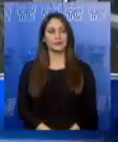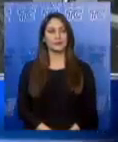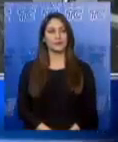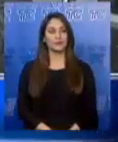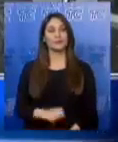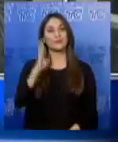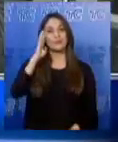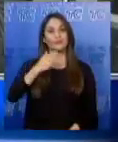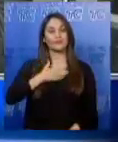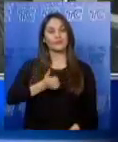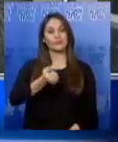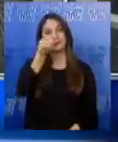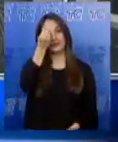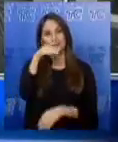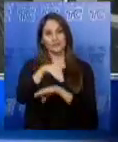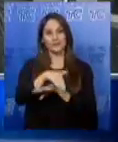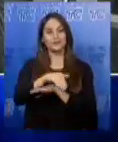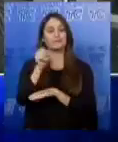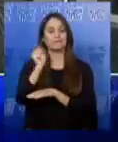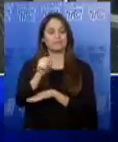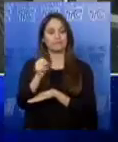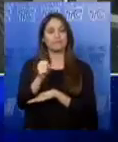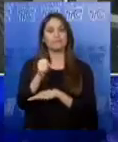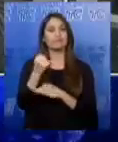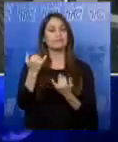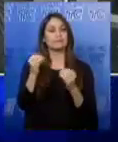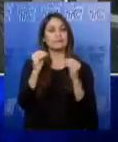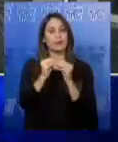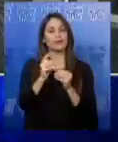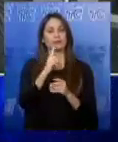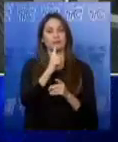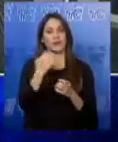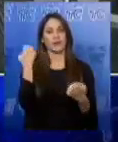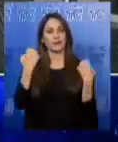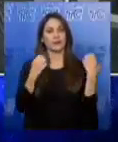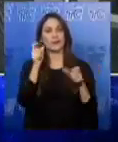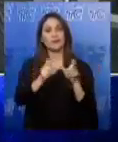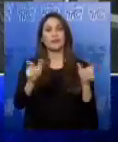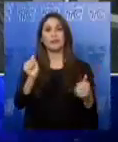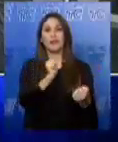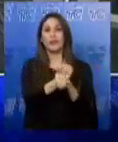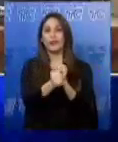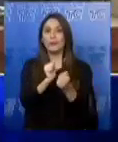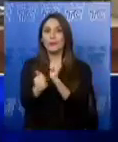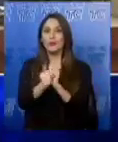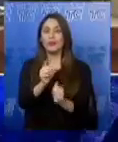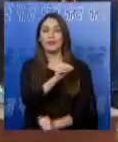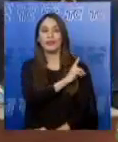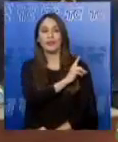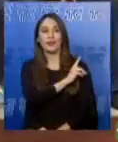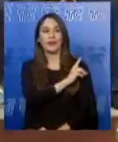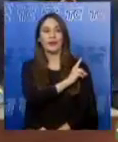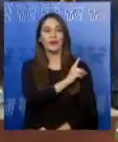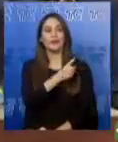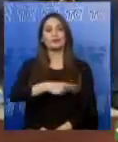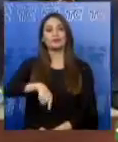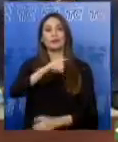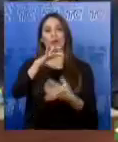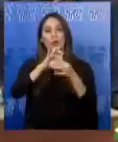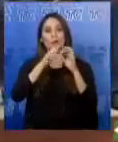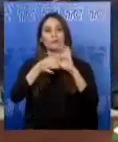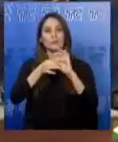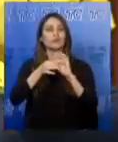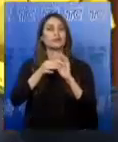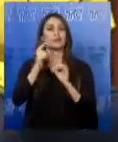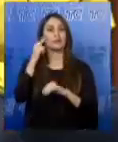Hola, ¿qué tal? ¿Cómo están? Muy buenas tardes. Sí, en una ceremonia muy emotiva, los deportistas que forman parte de la delegación paraolímpica ecuatoriana que